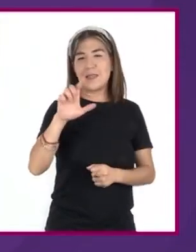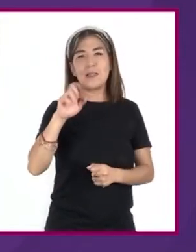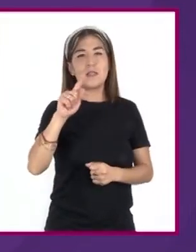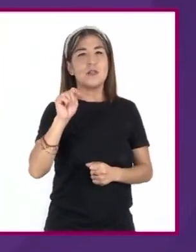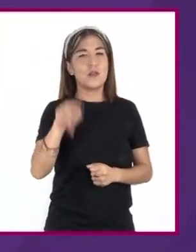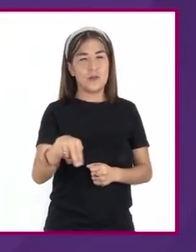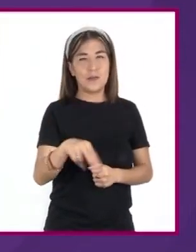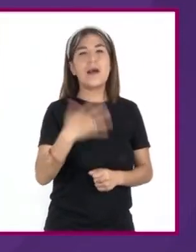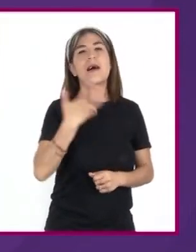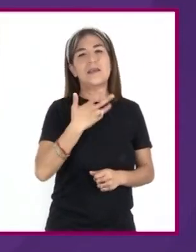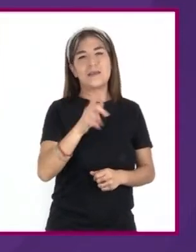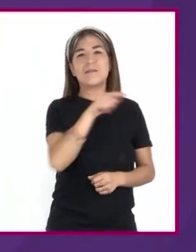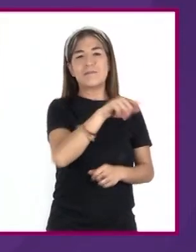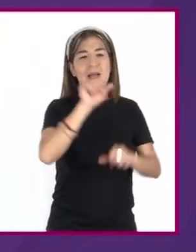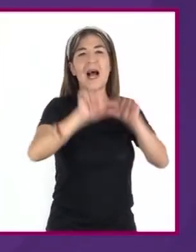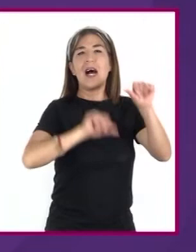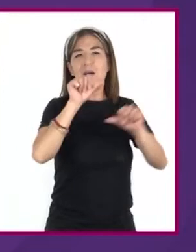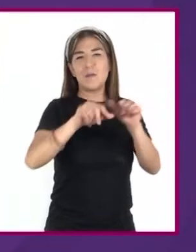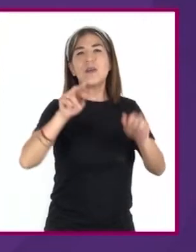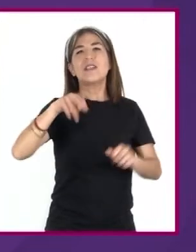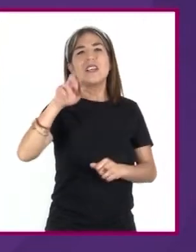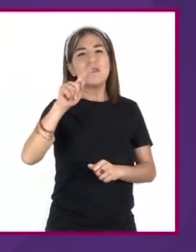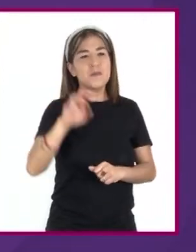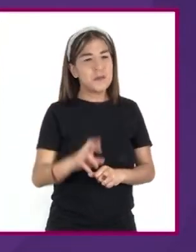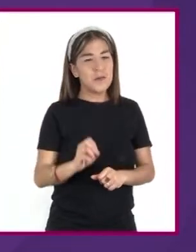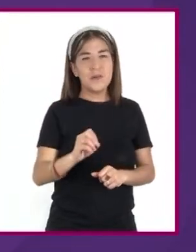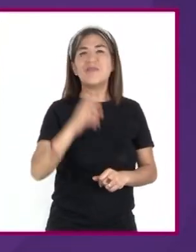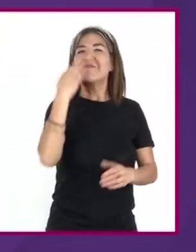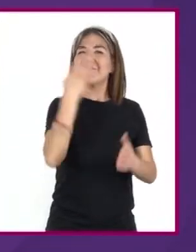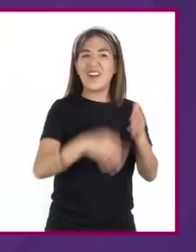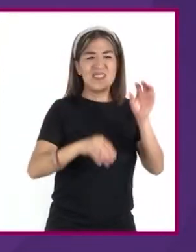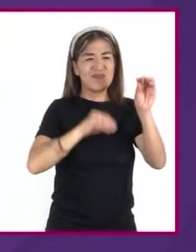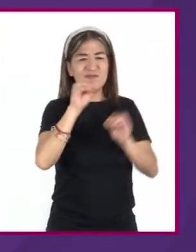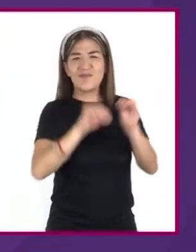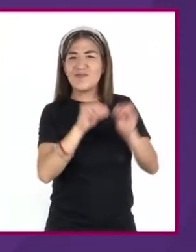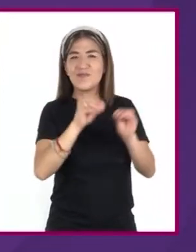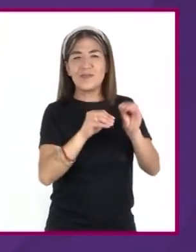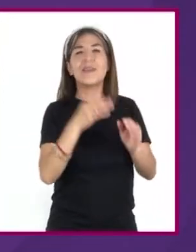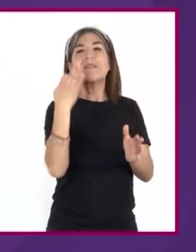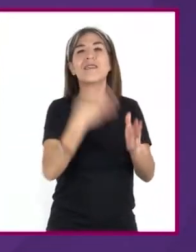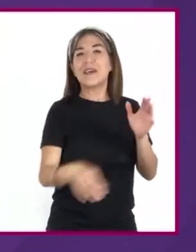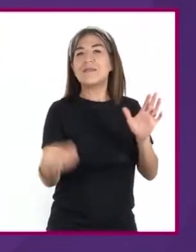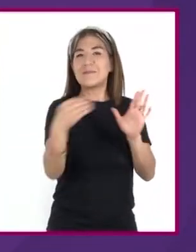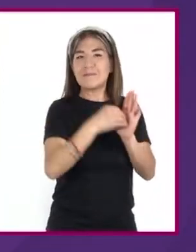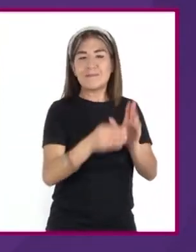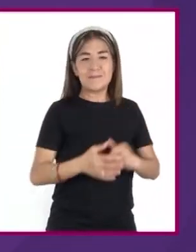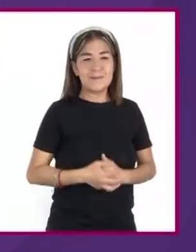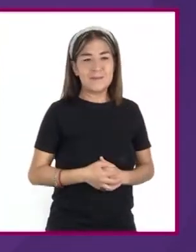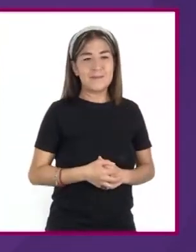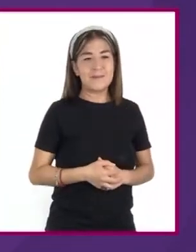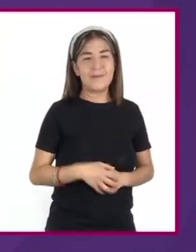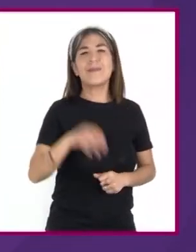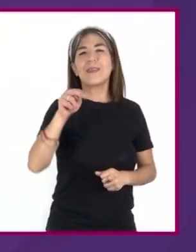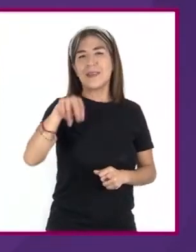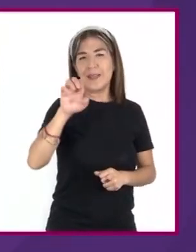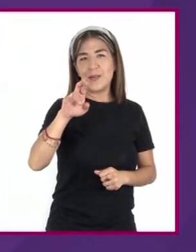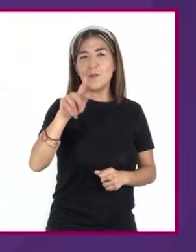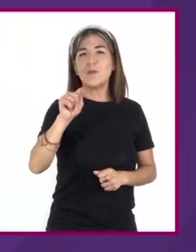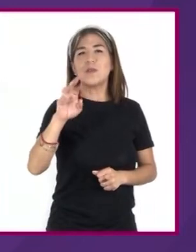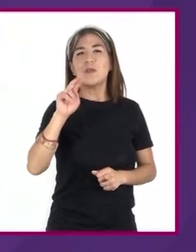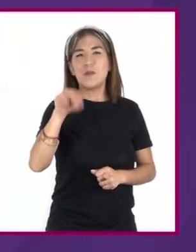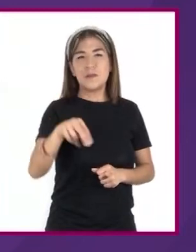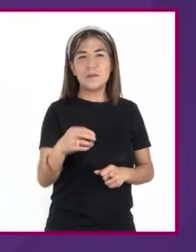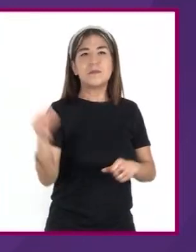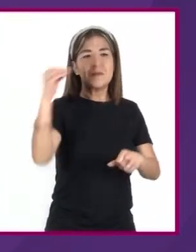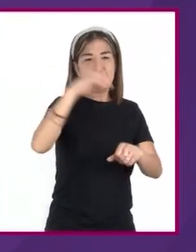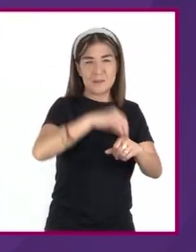neutro. Sin embargo es inestable. ¿Qué nos está faltando? Claro, un neutrón. ¿Qué